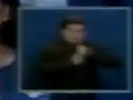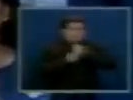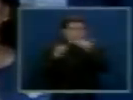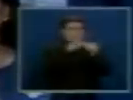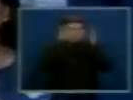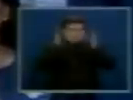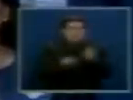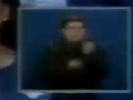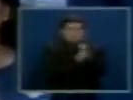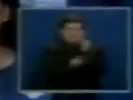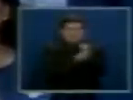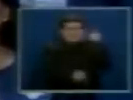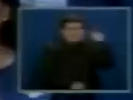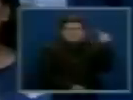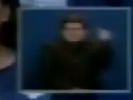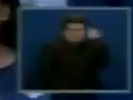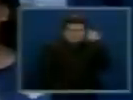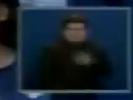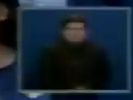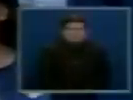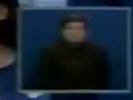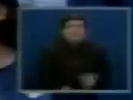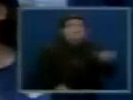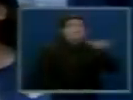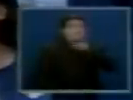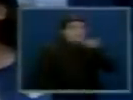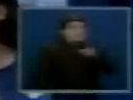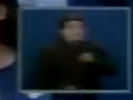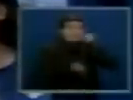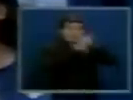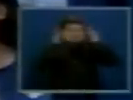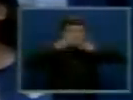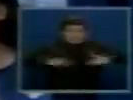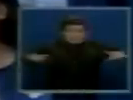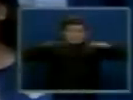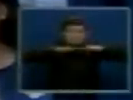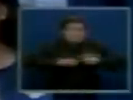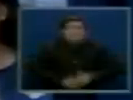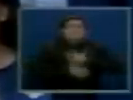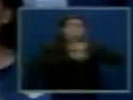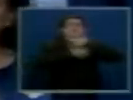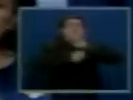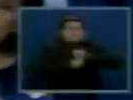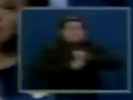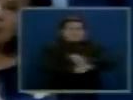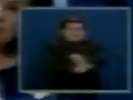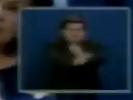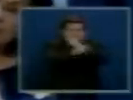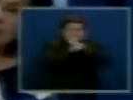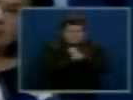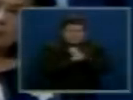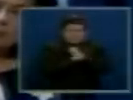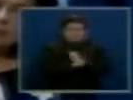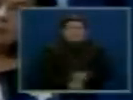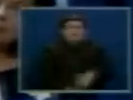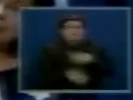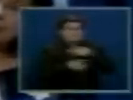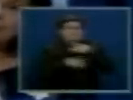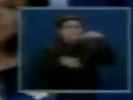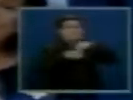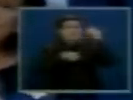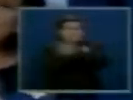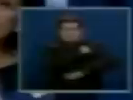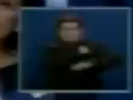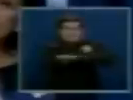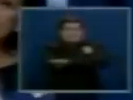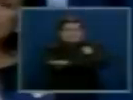en las instituciones del Estado, sino también crear un clima de confianza y de seguridad para la atracción de la inversión